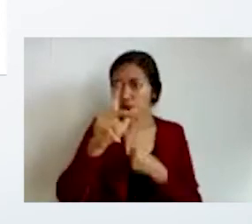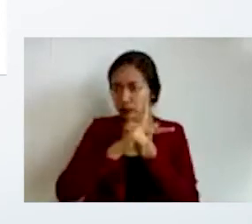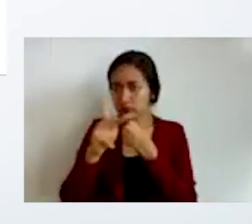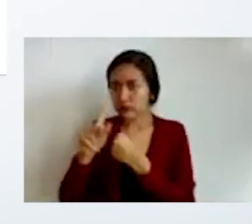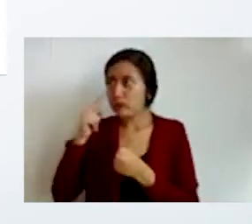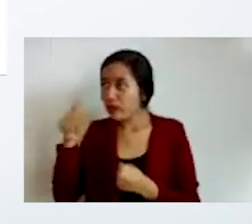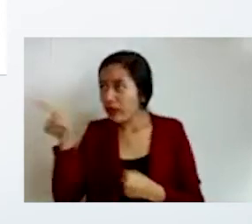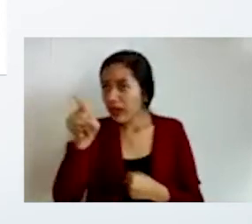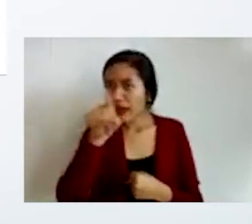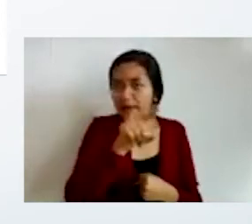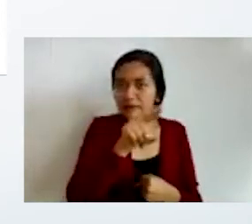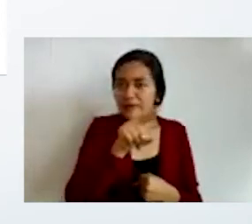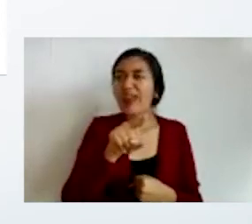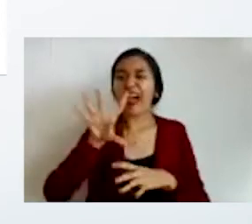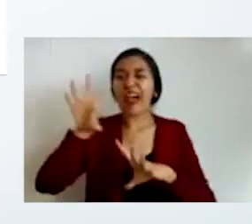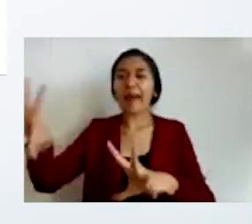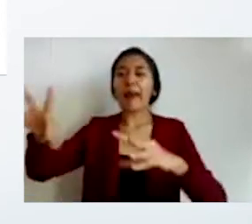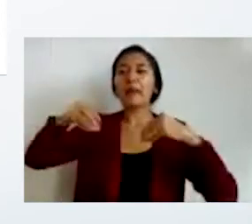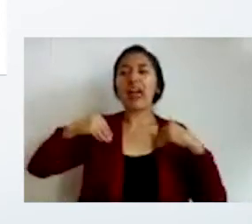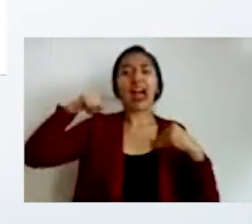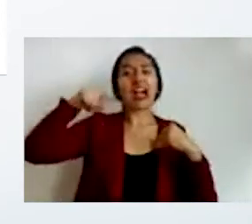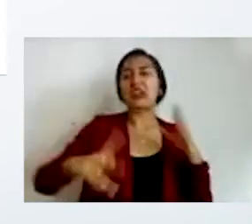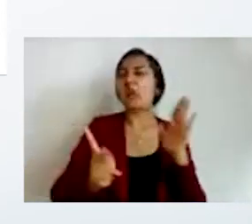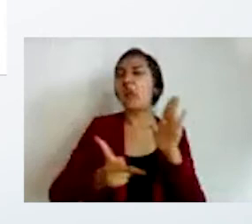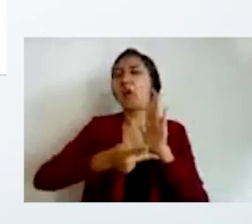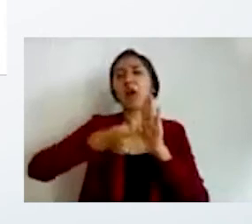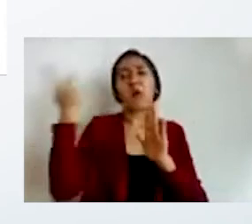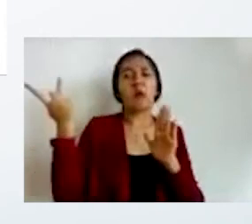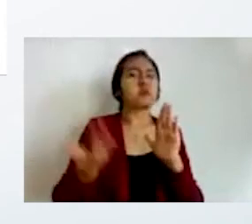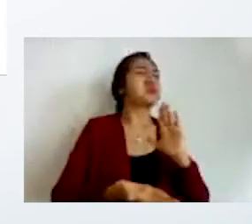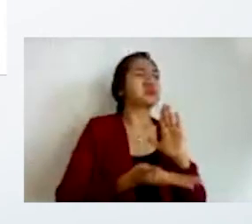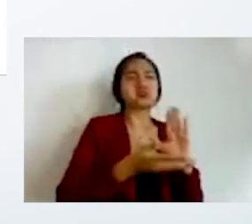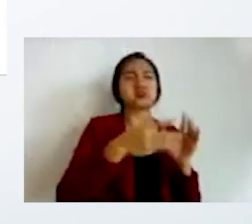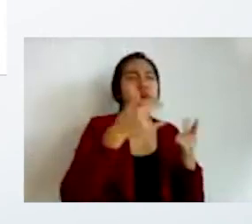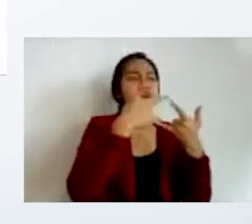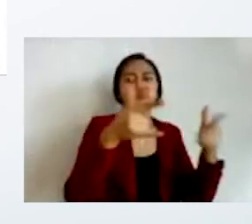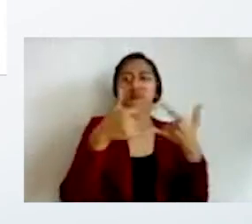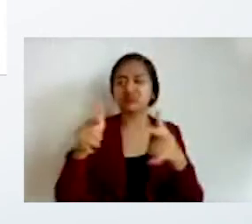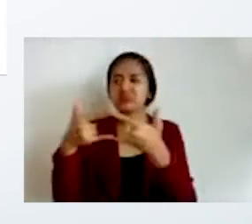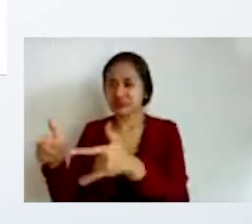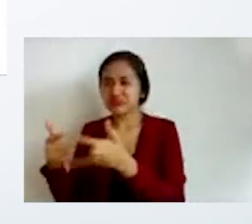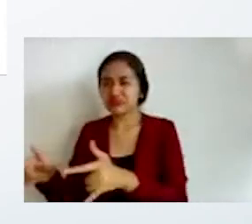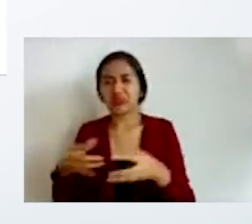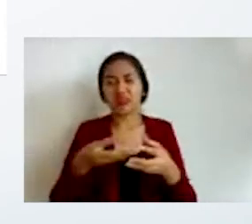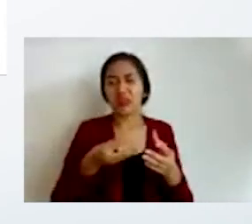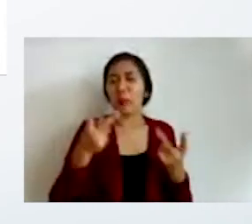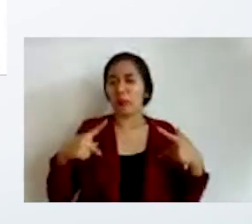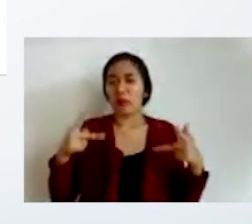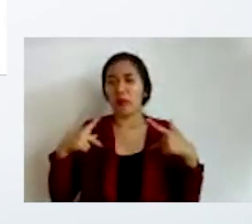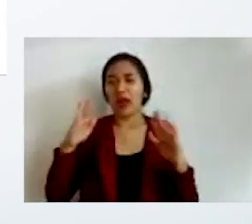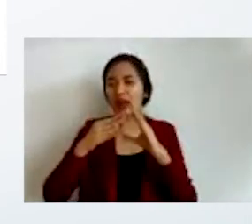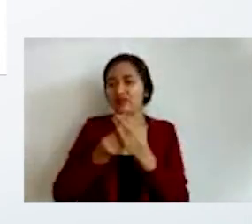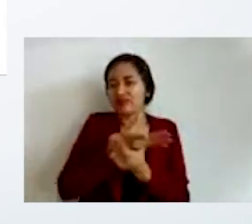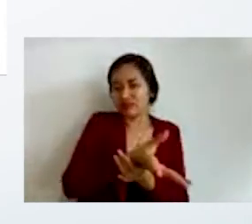las actividades sociales y vamos a construir una nueva normalidad. Pero ¿cómo se construye una nueva normalidad